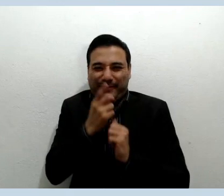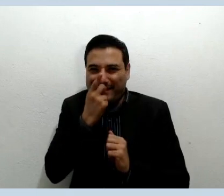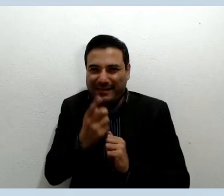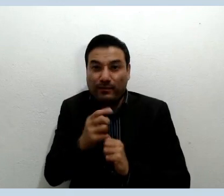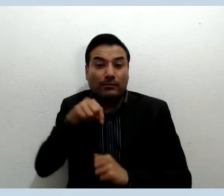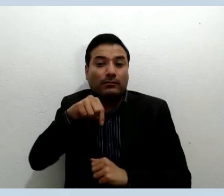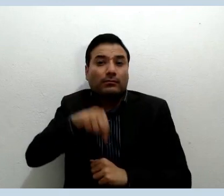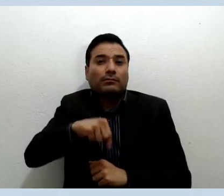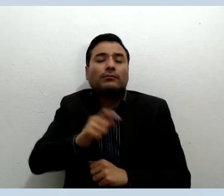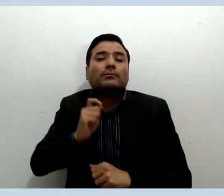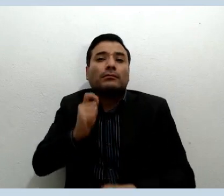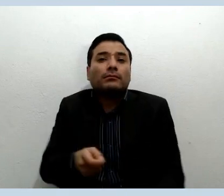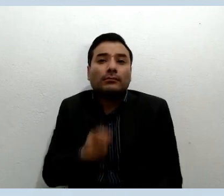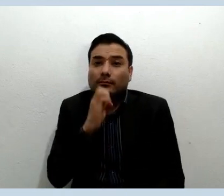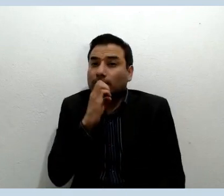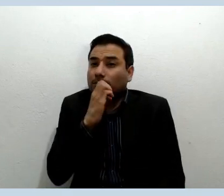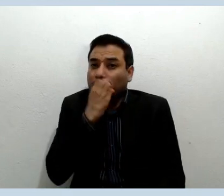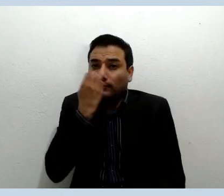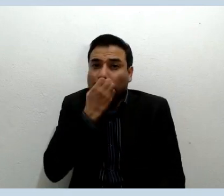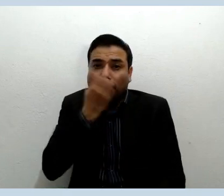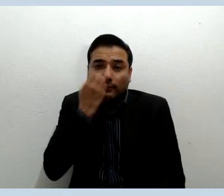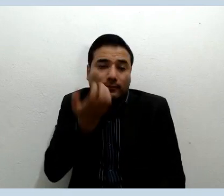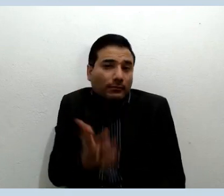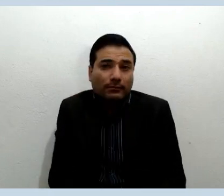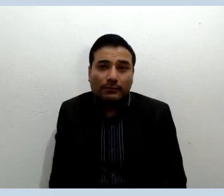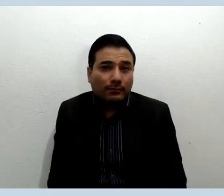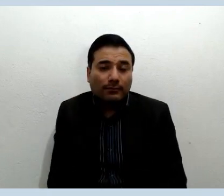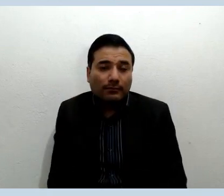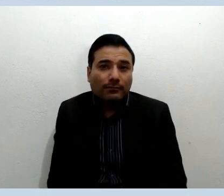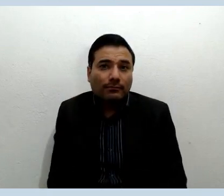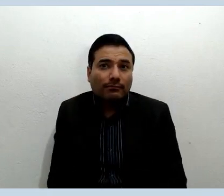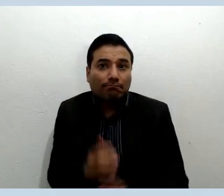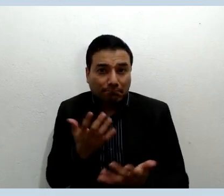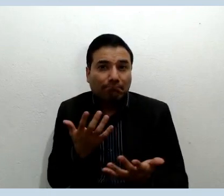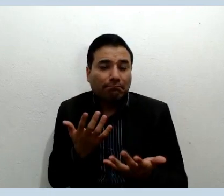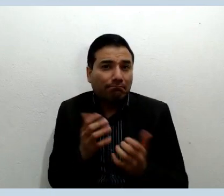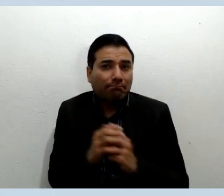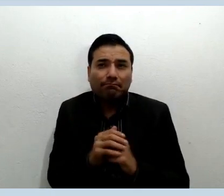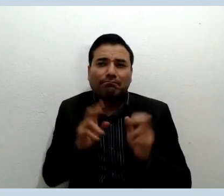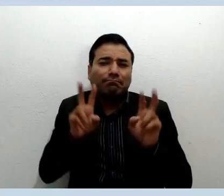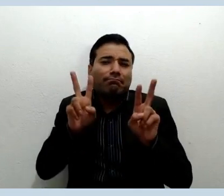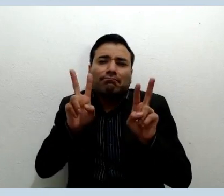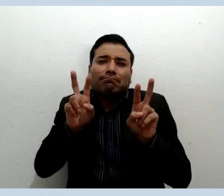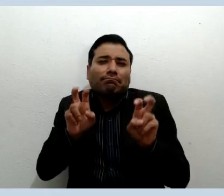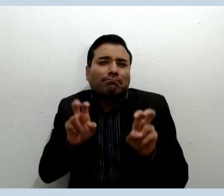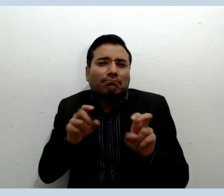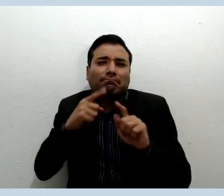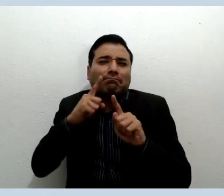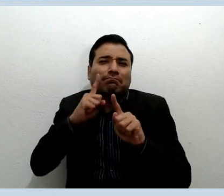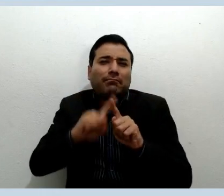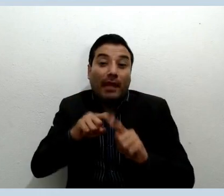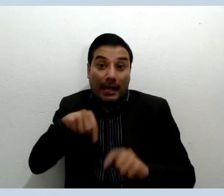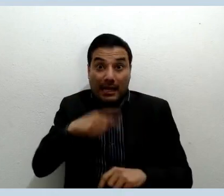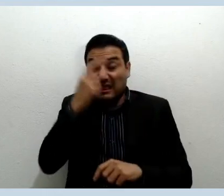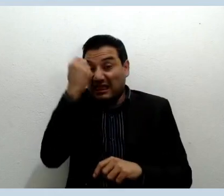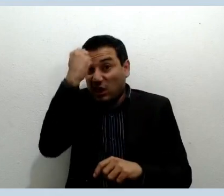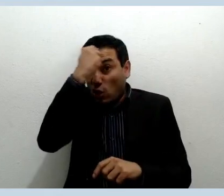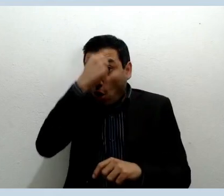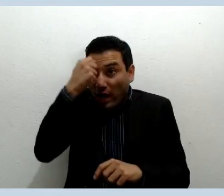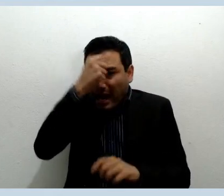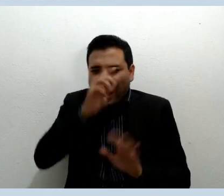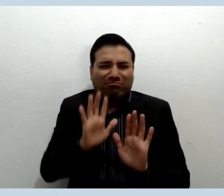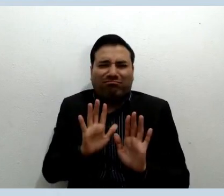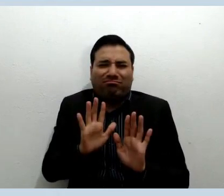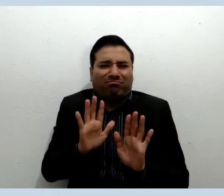escuela también y y en otros ámbitos no igual y no en teoría y es esas cosas pero sí como en una